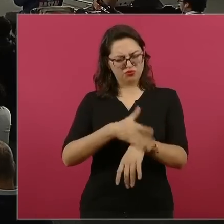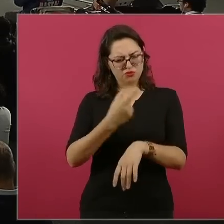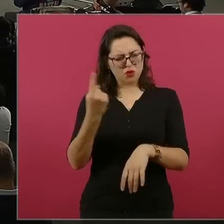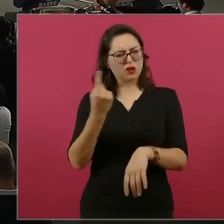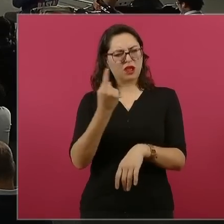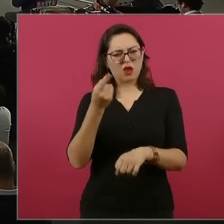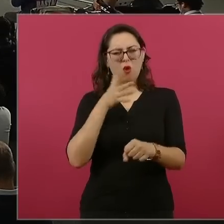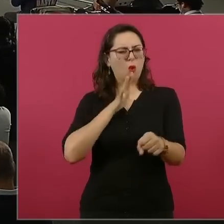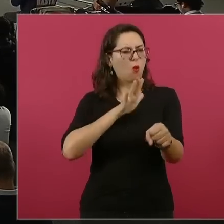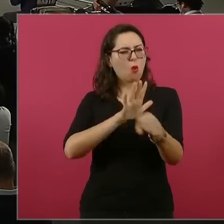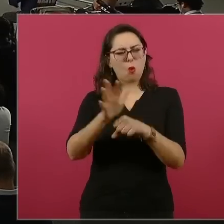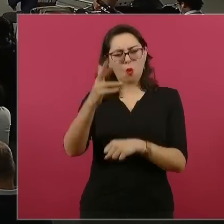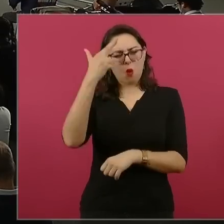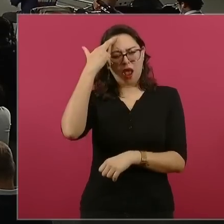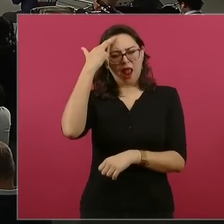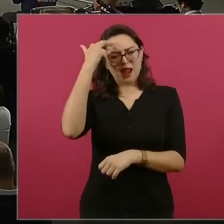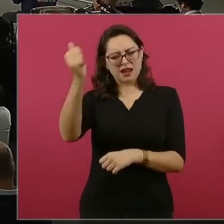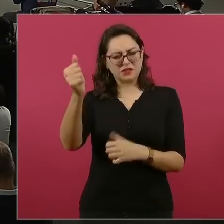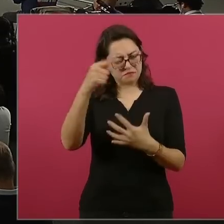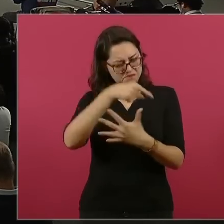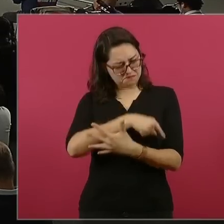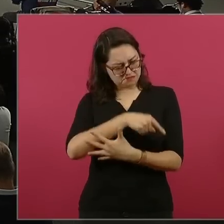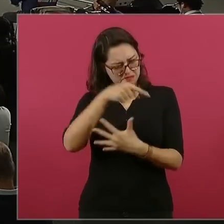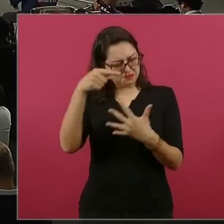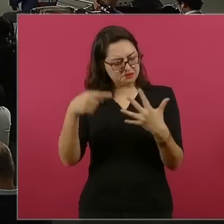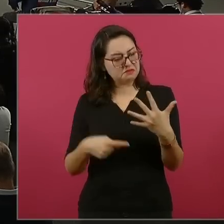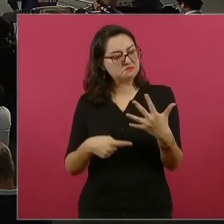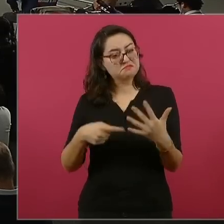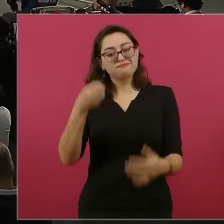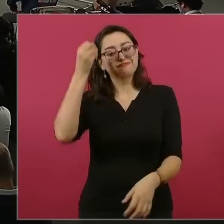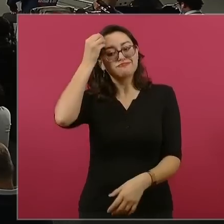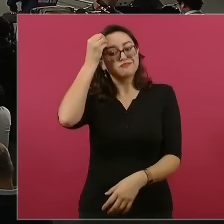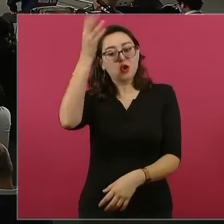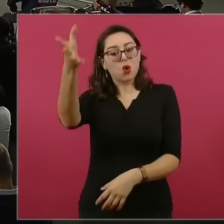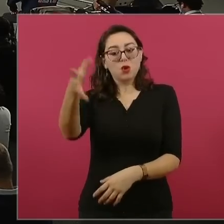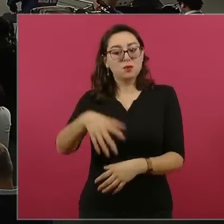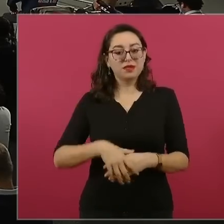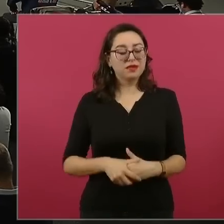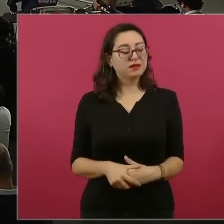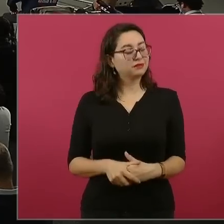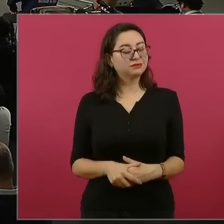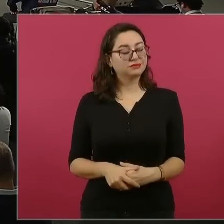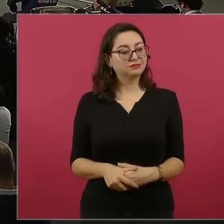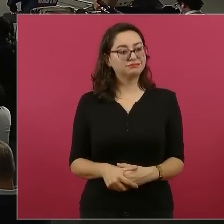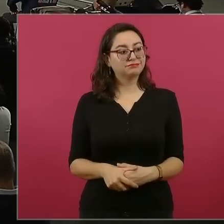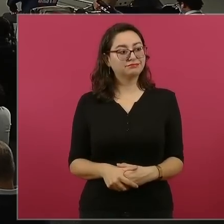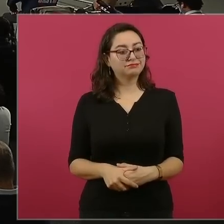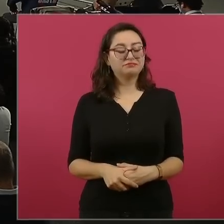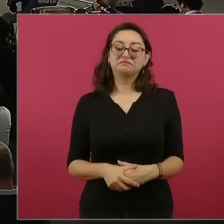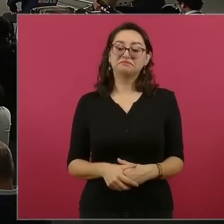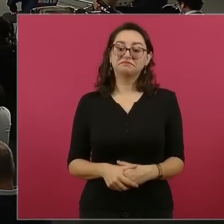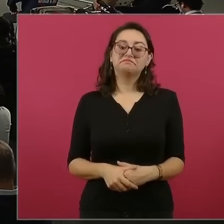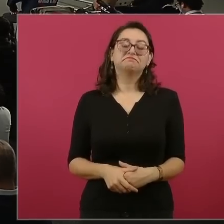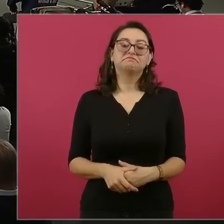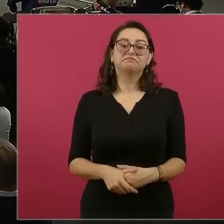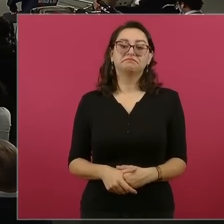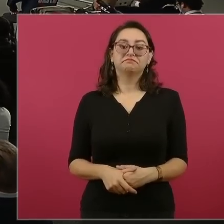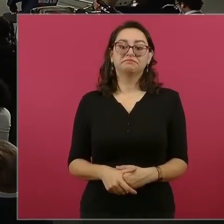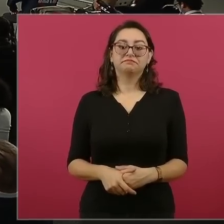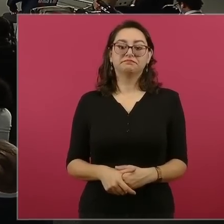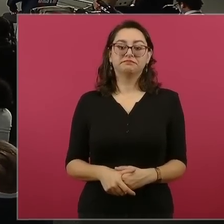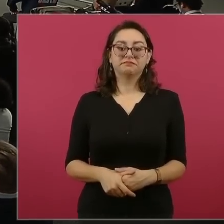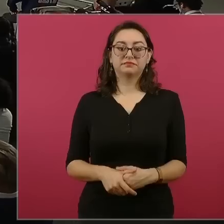Los principios básicos, el garantizar la